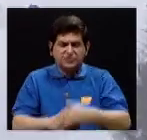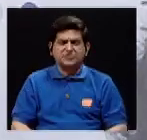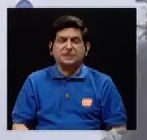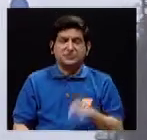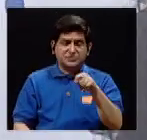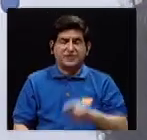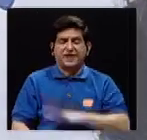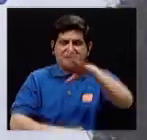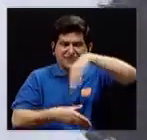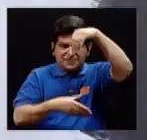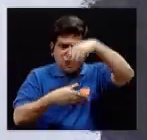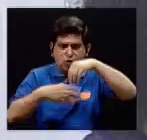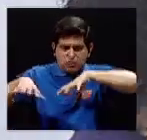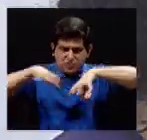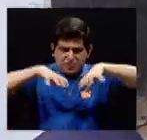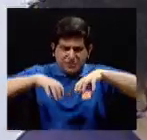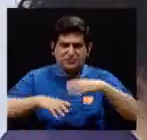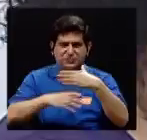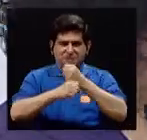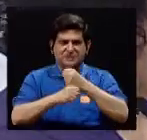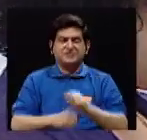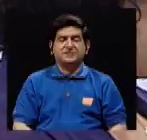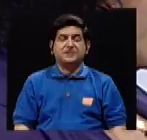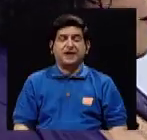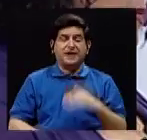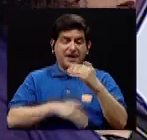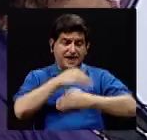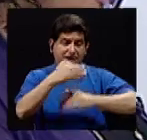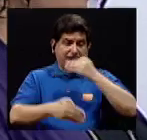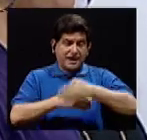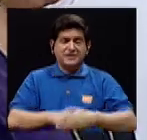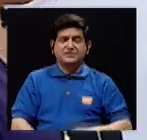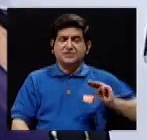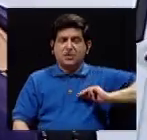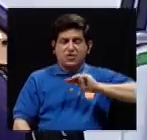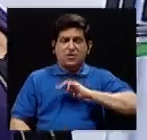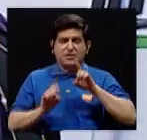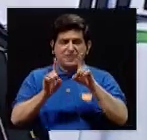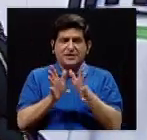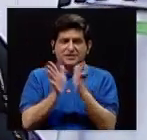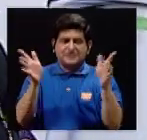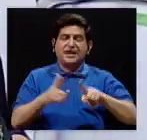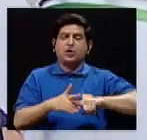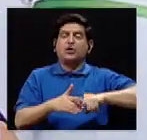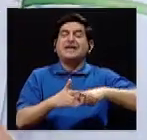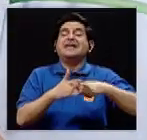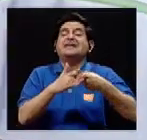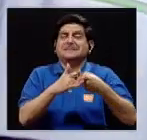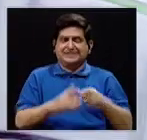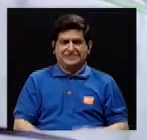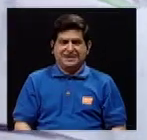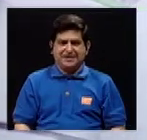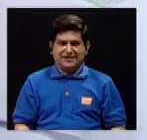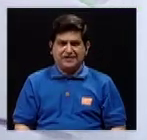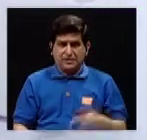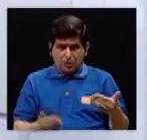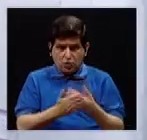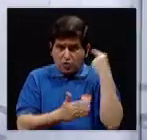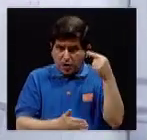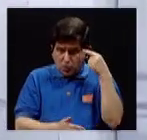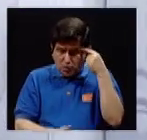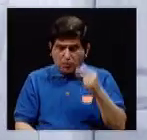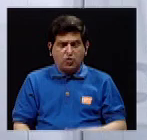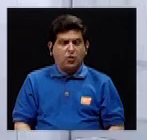contextualización activa eh la gestión con el mep digamos que ha iniciado y con la nua